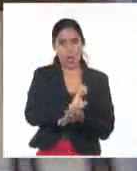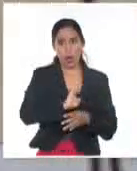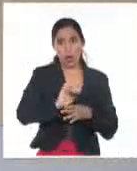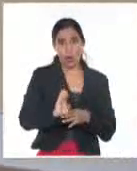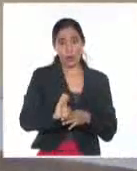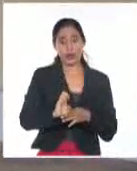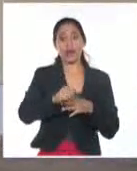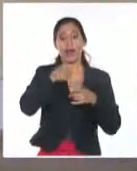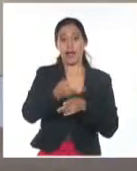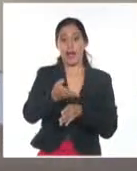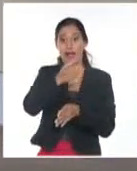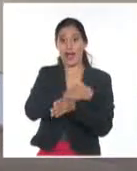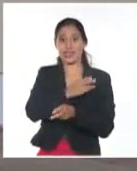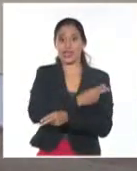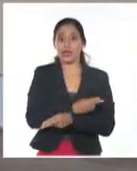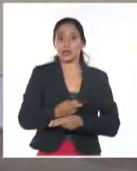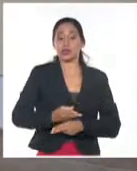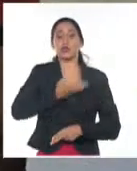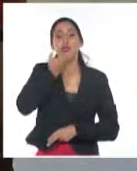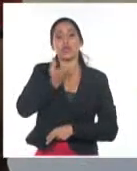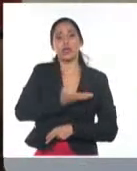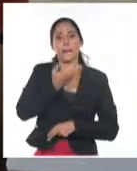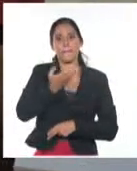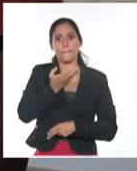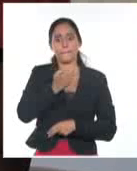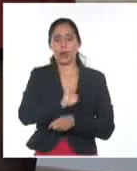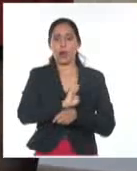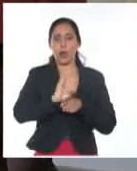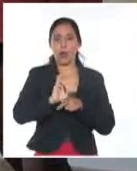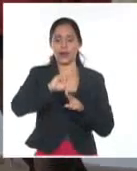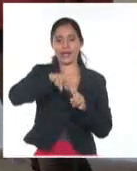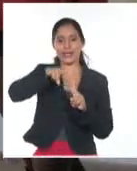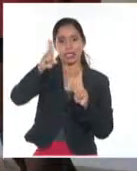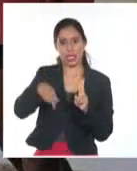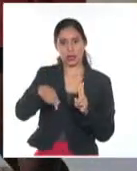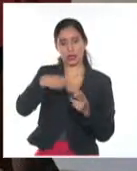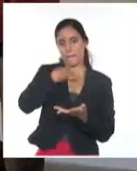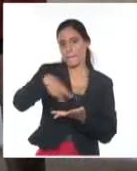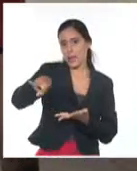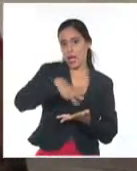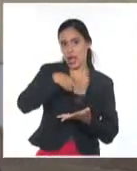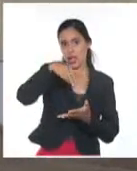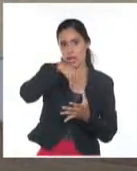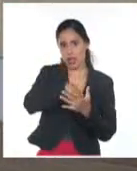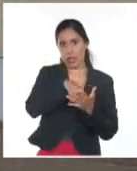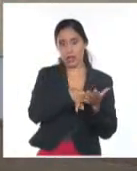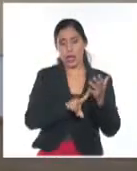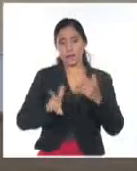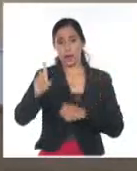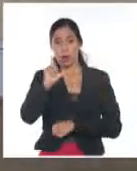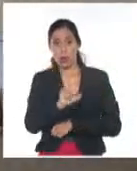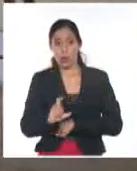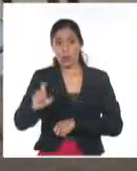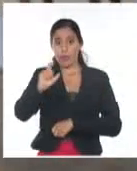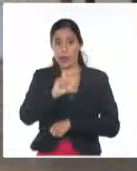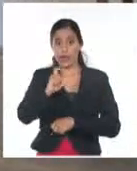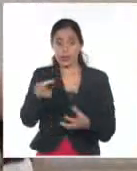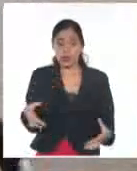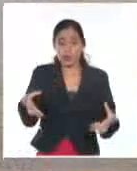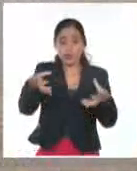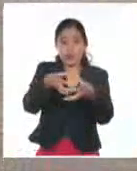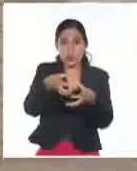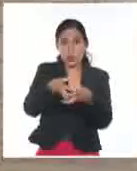Drácula cobrará vida en el escenario. Un estreno del Ballet de Camagüey, colectivo que mantiene el repertorio activo y asume